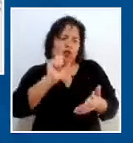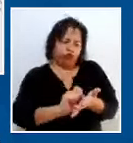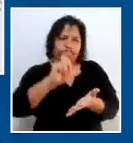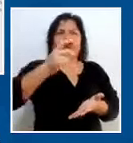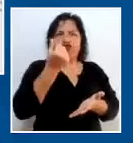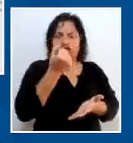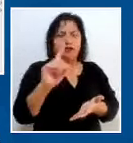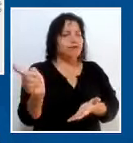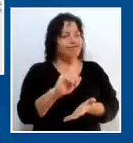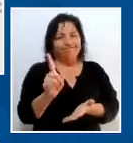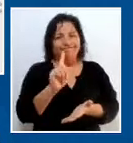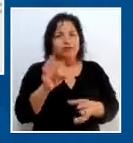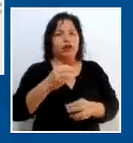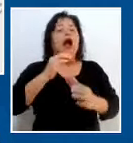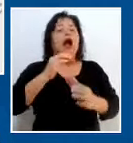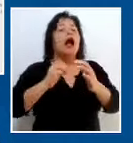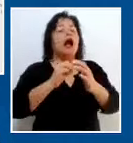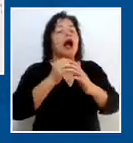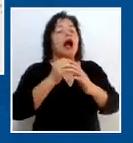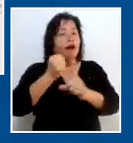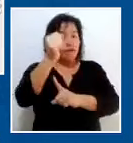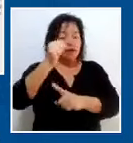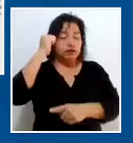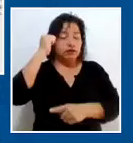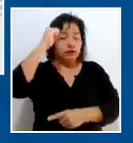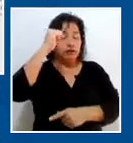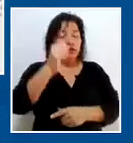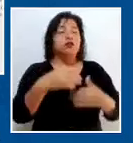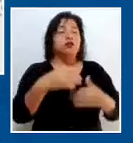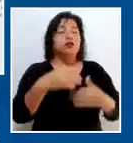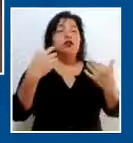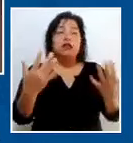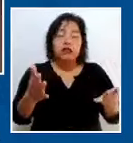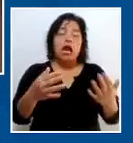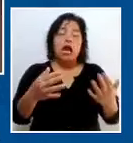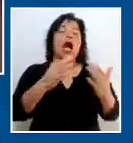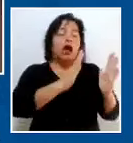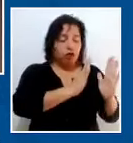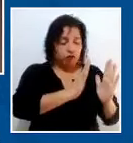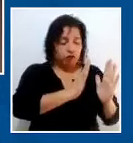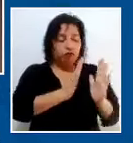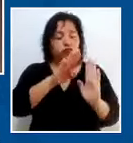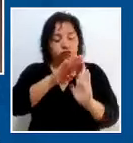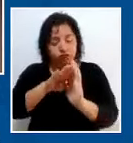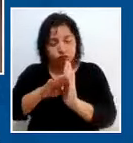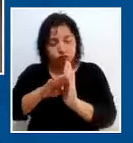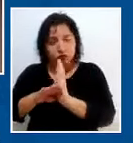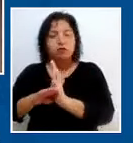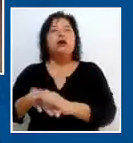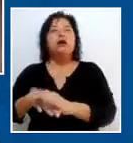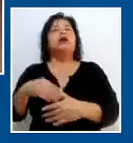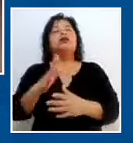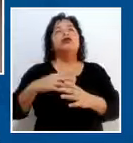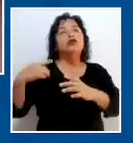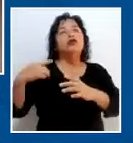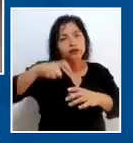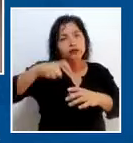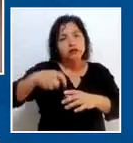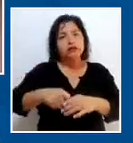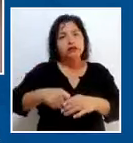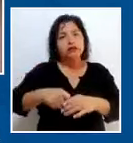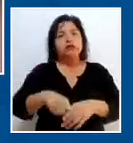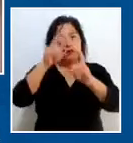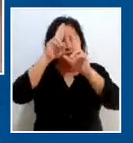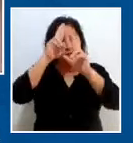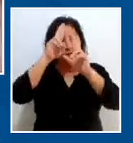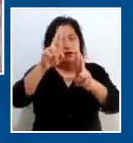un procedimiento estándar que deben seguir todas las entidades públicas en donde se han establecido costos, ¿no? Iguales